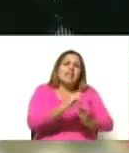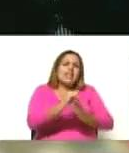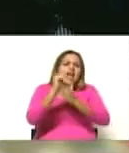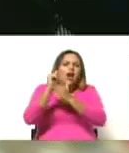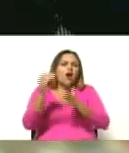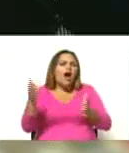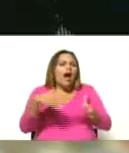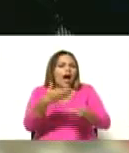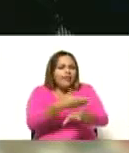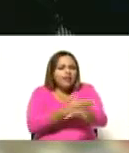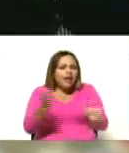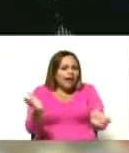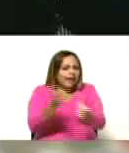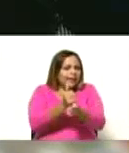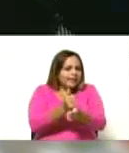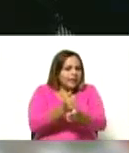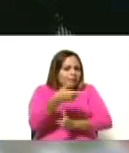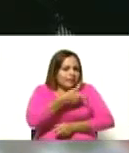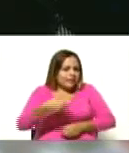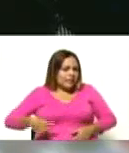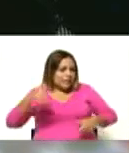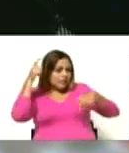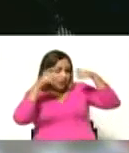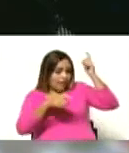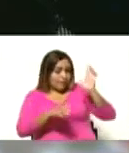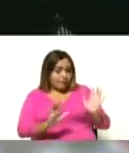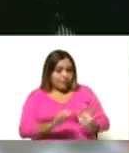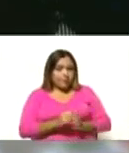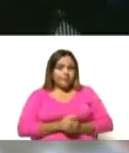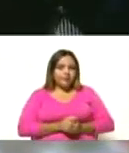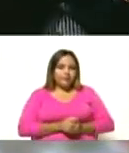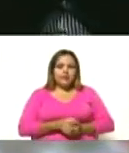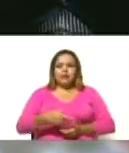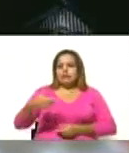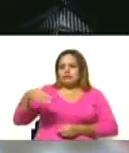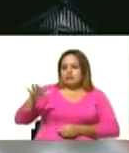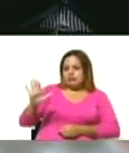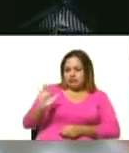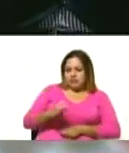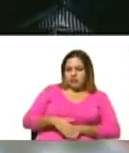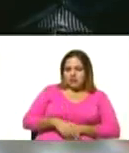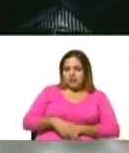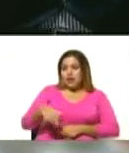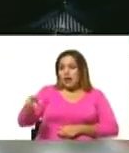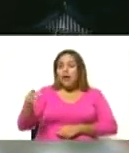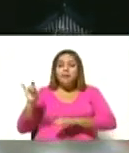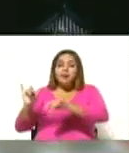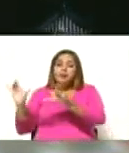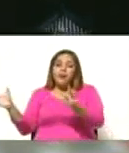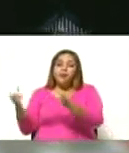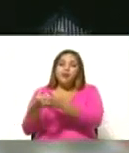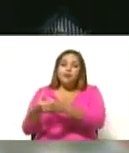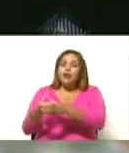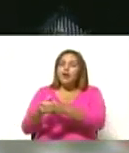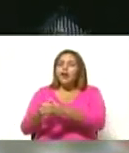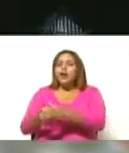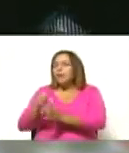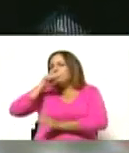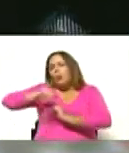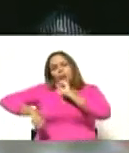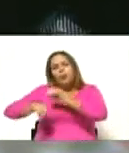había alcanzado el presidente Chávez. Bueno, imagínate. Pero creo que esos son el mismo club de fan que tenemos ahorita en Miami. Bueno, eso tiene que